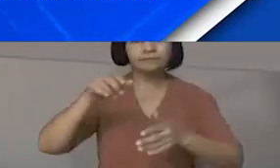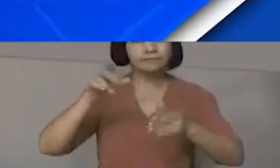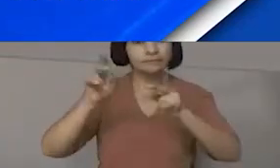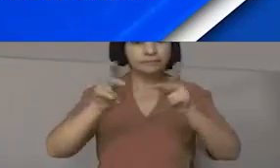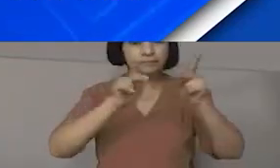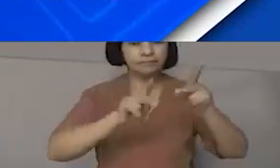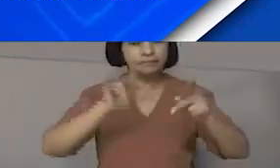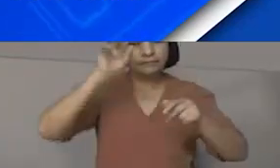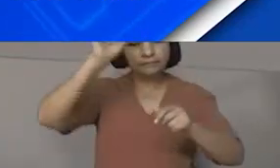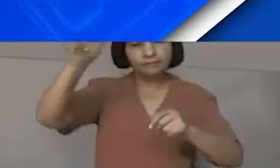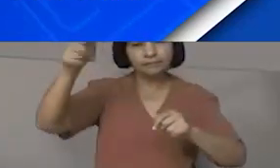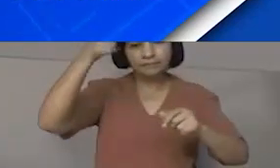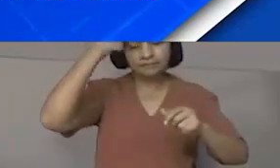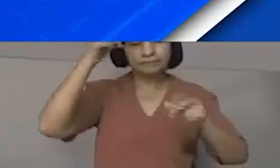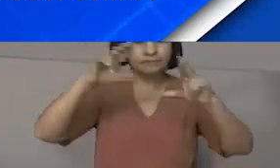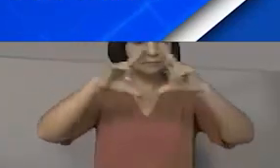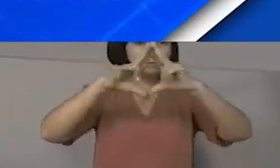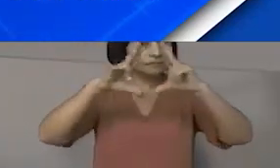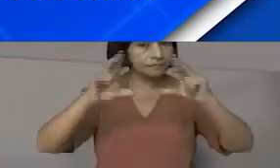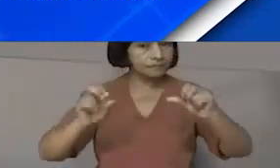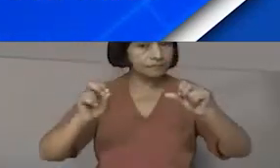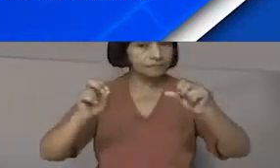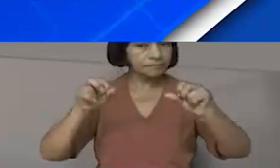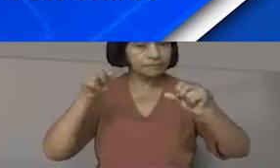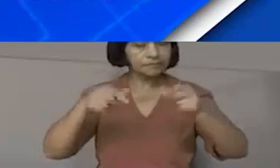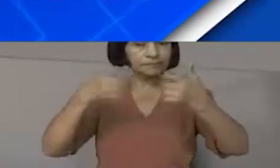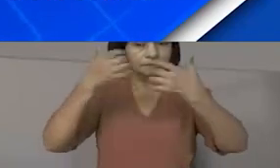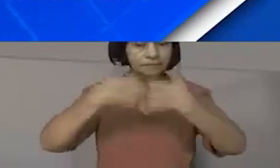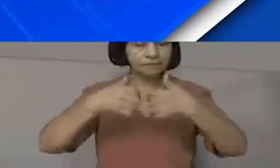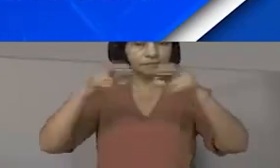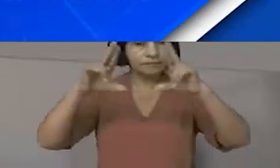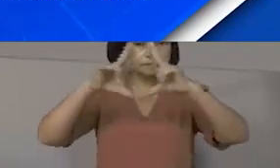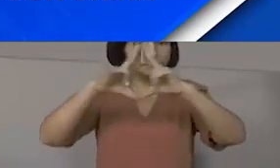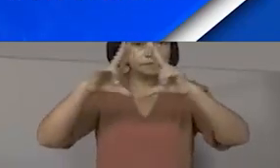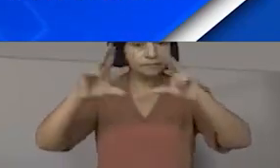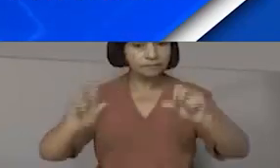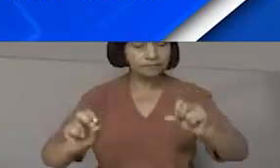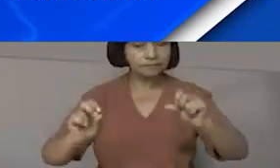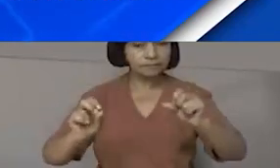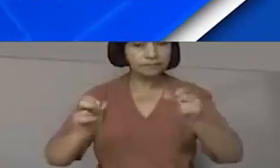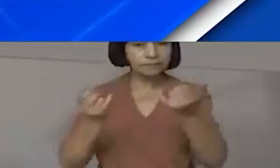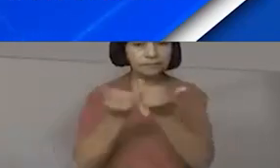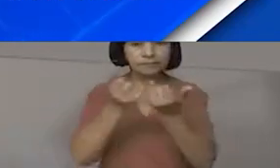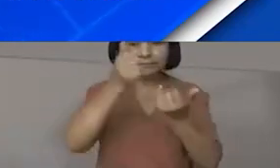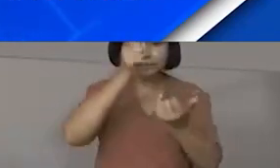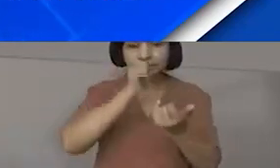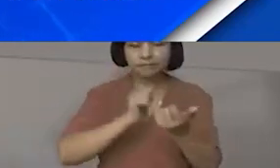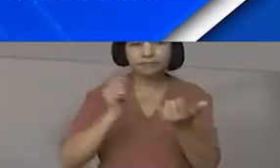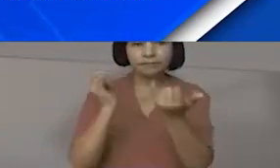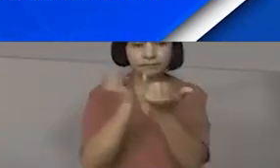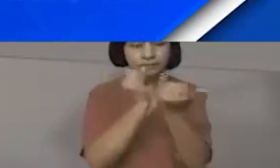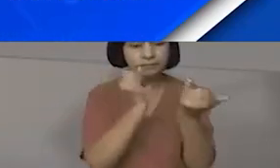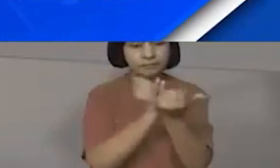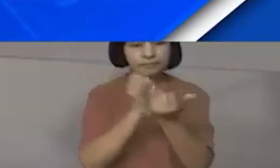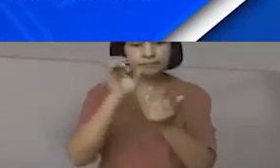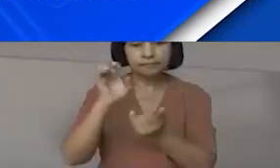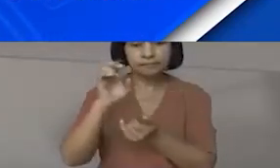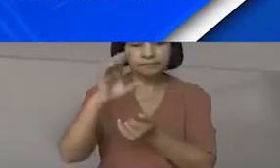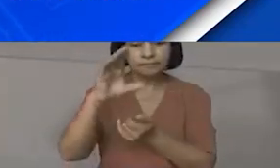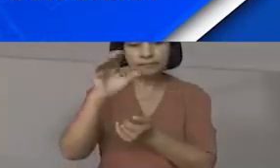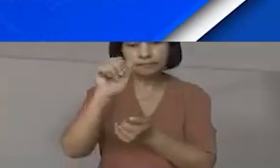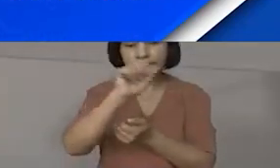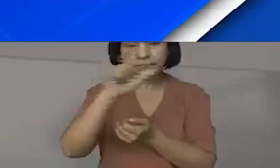potable. El gobierno de la República de Nicaragua, a través de la empresa nicaragüense de acueductos y alcantarillado